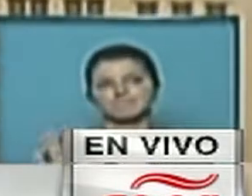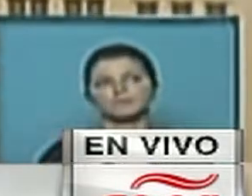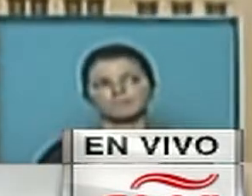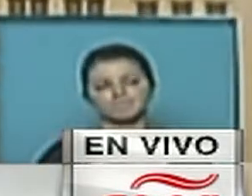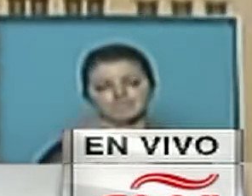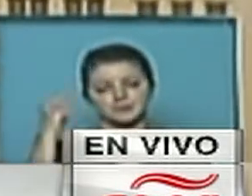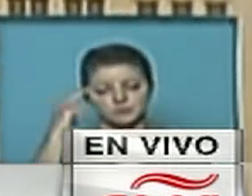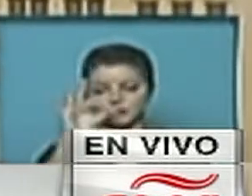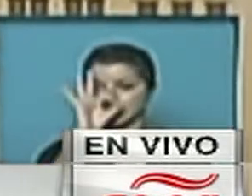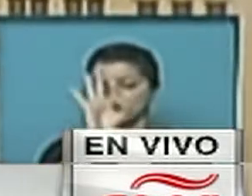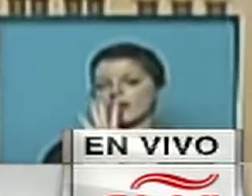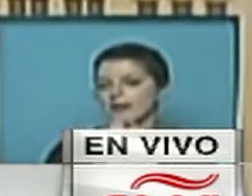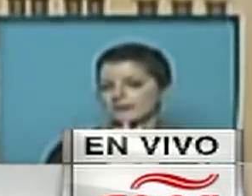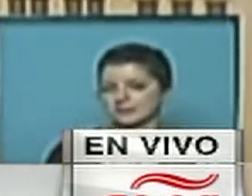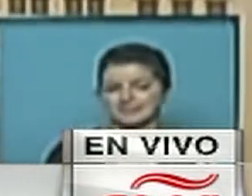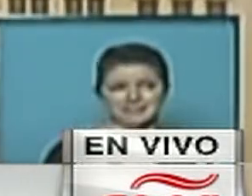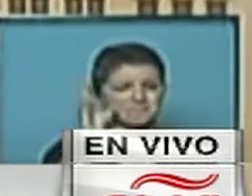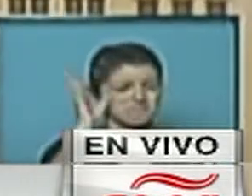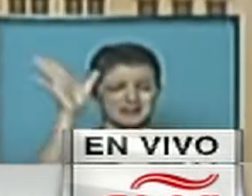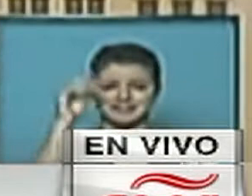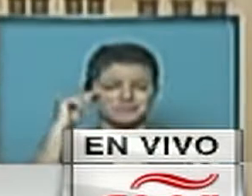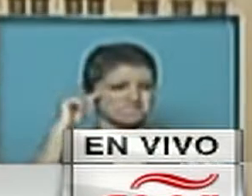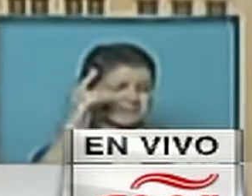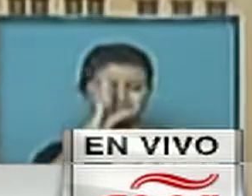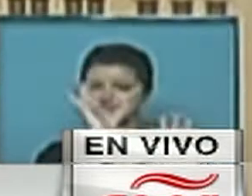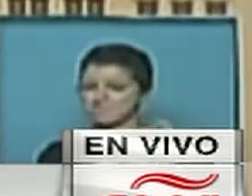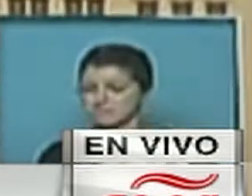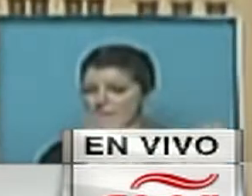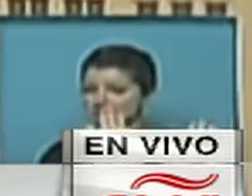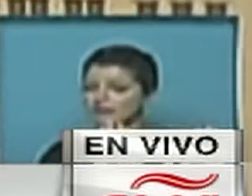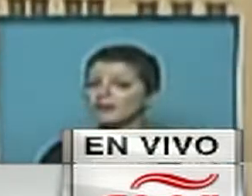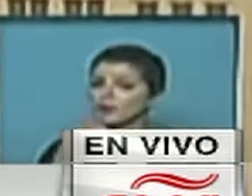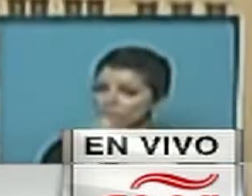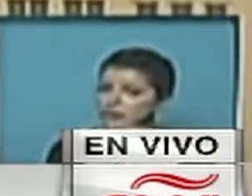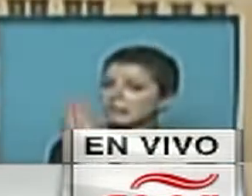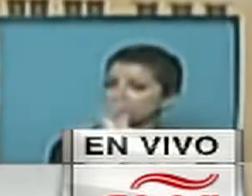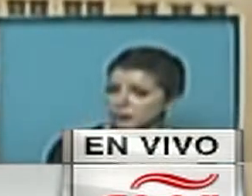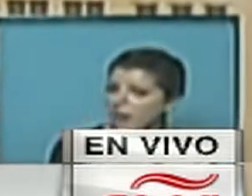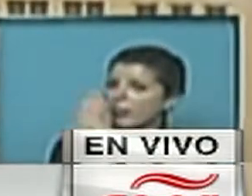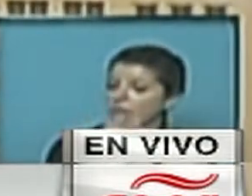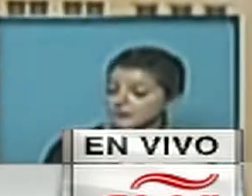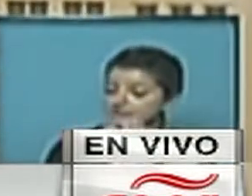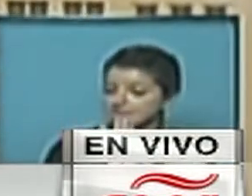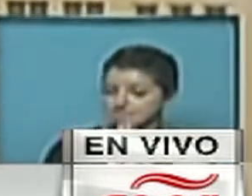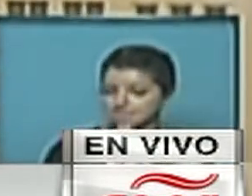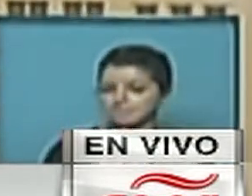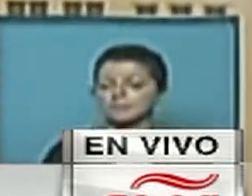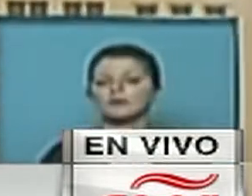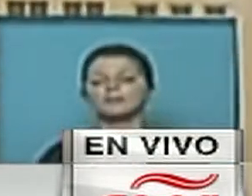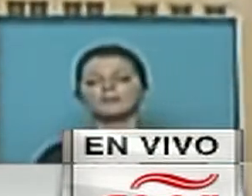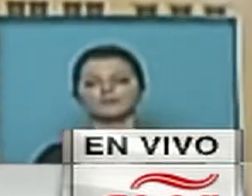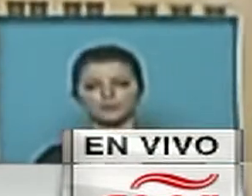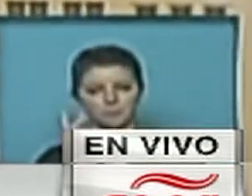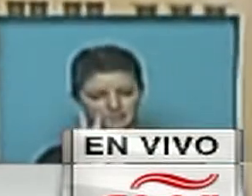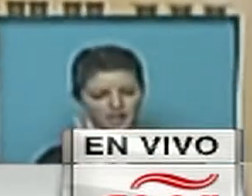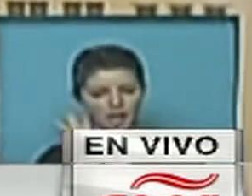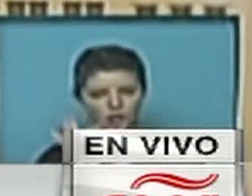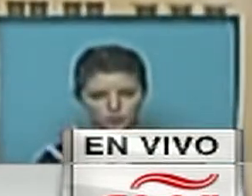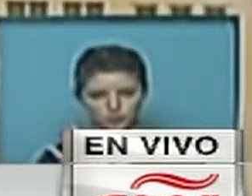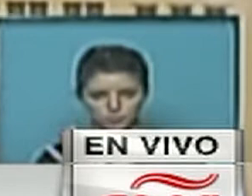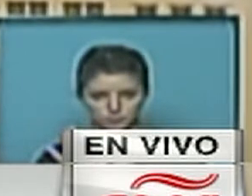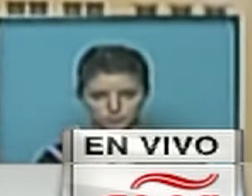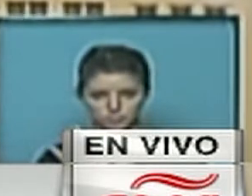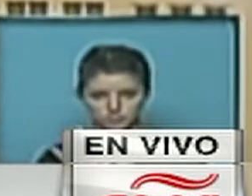nunca se ha llegado tan lejos en el disparate, ¿no? Y siguen agregándose disparates. Estaba mirando algo de la